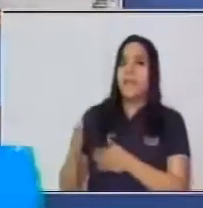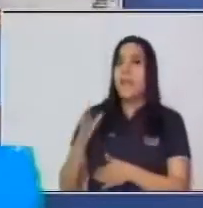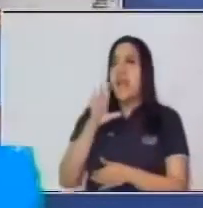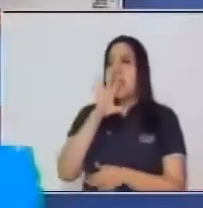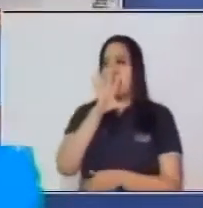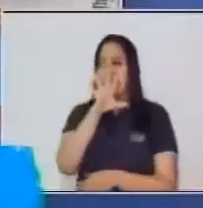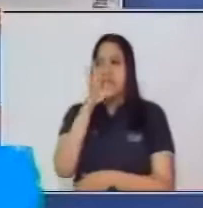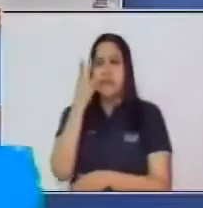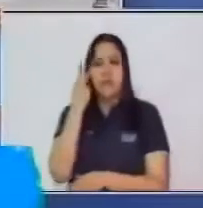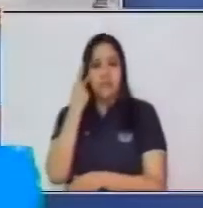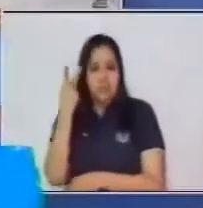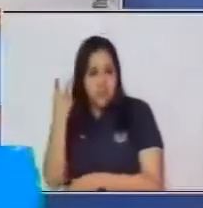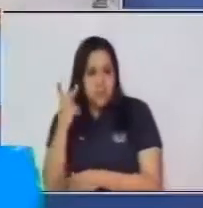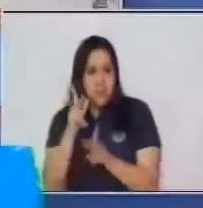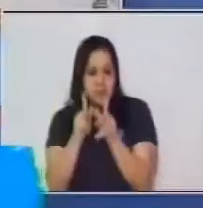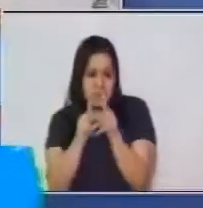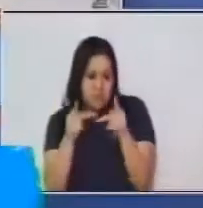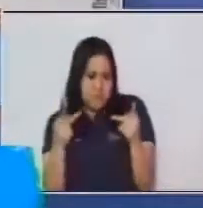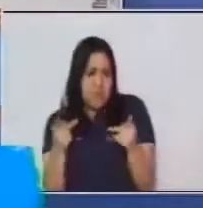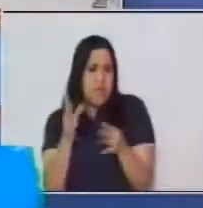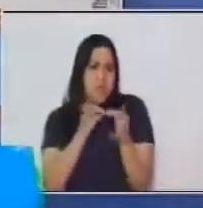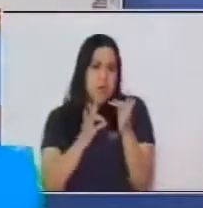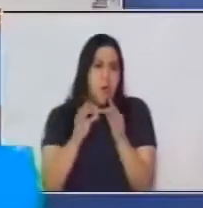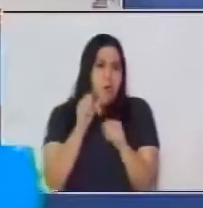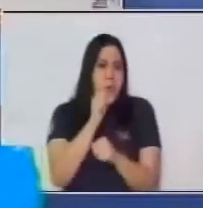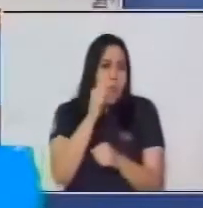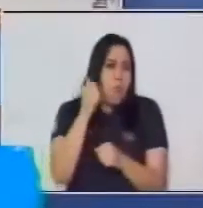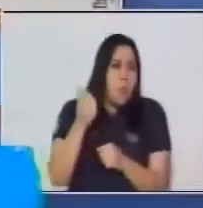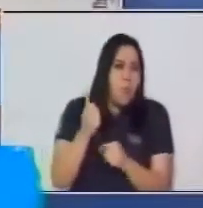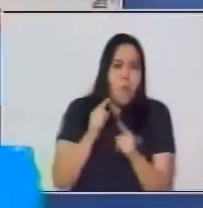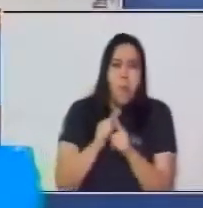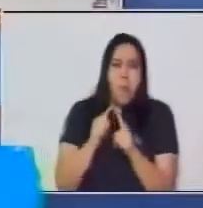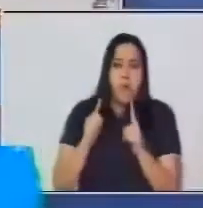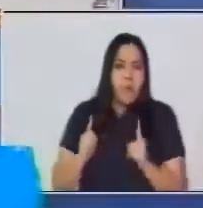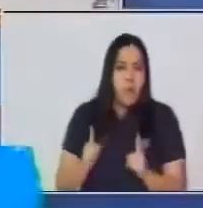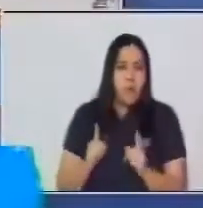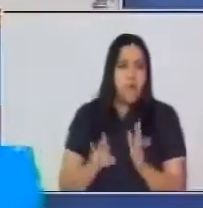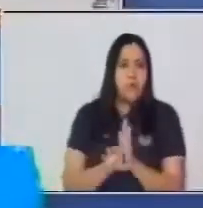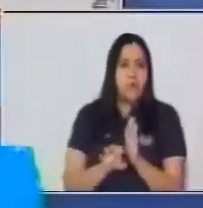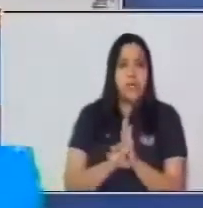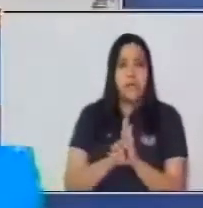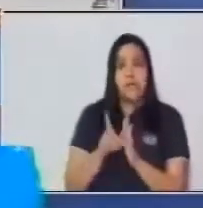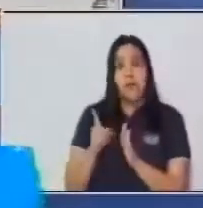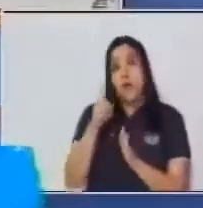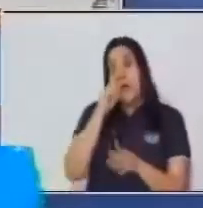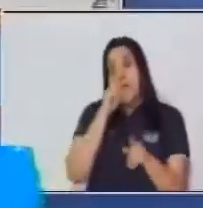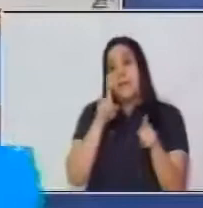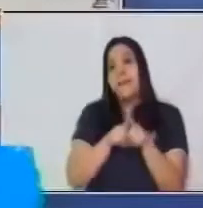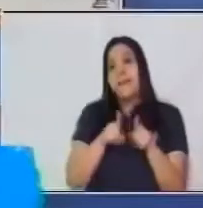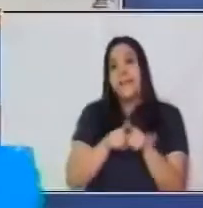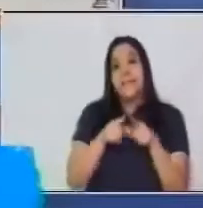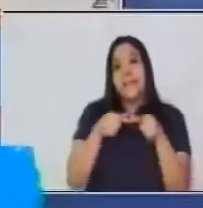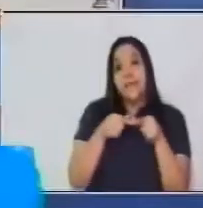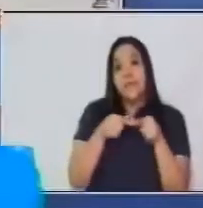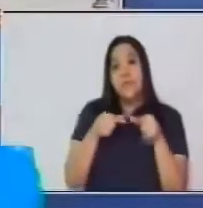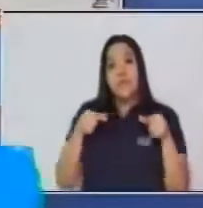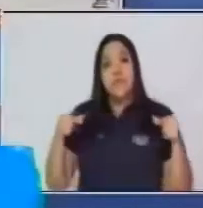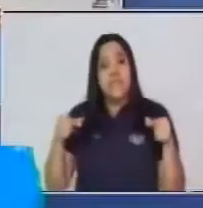prensas, en algunos periódicos. Ahora tenemos que hacer la diferencia también entre tira cómica y